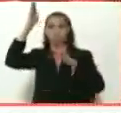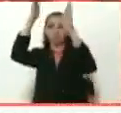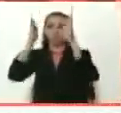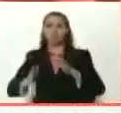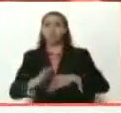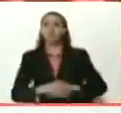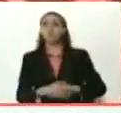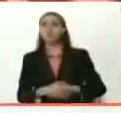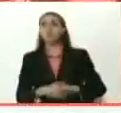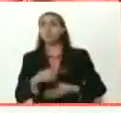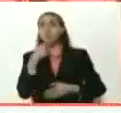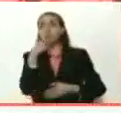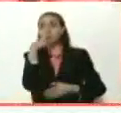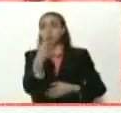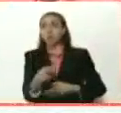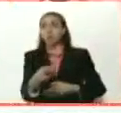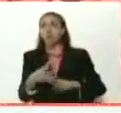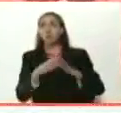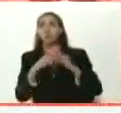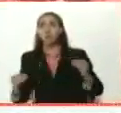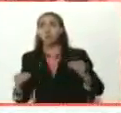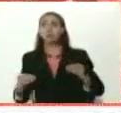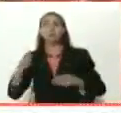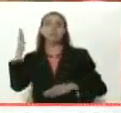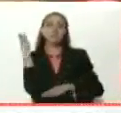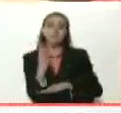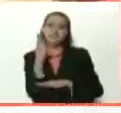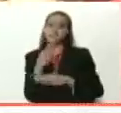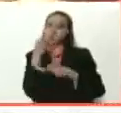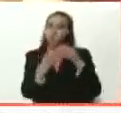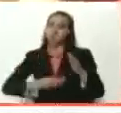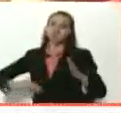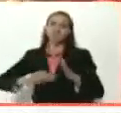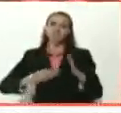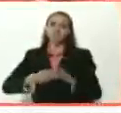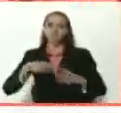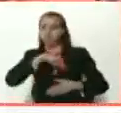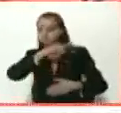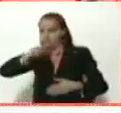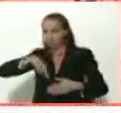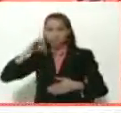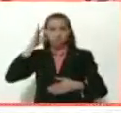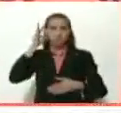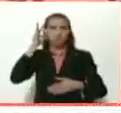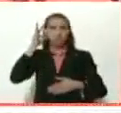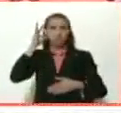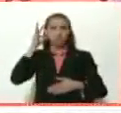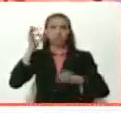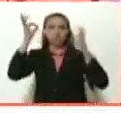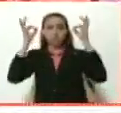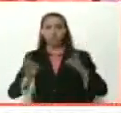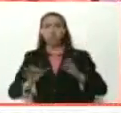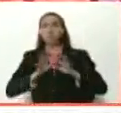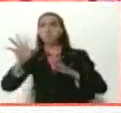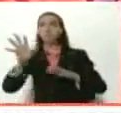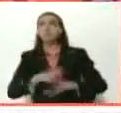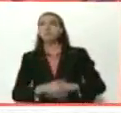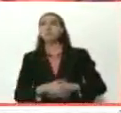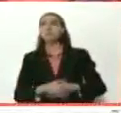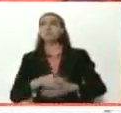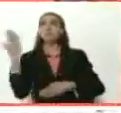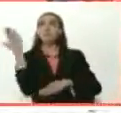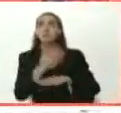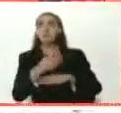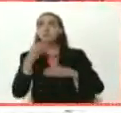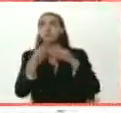Lo podemos expresar en todas las sanciones que nos impactan sobremanera a las mujeres. Sanciones y todo